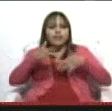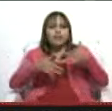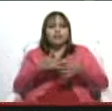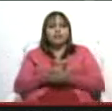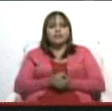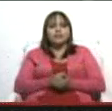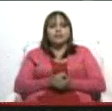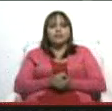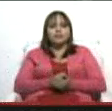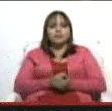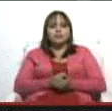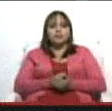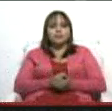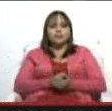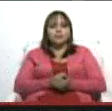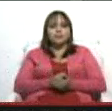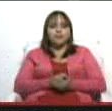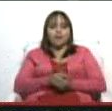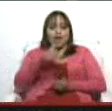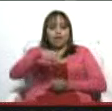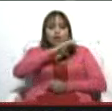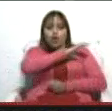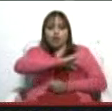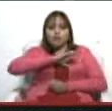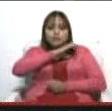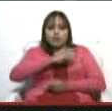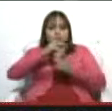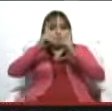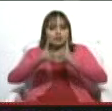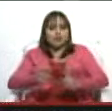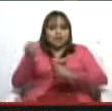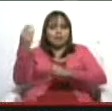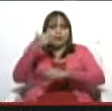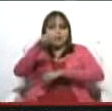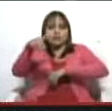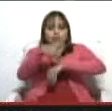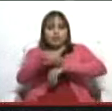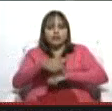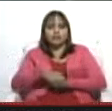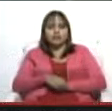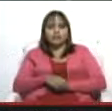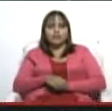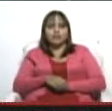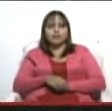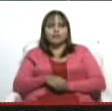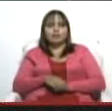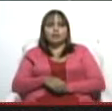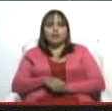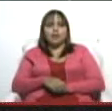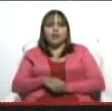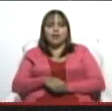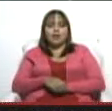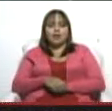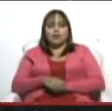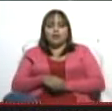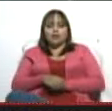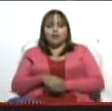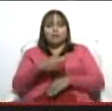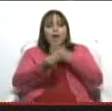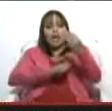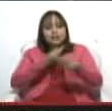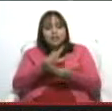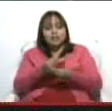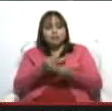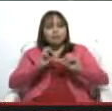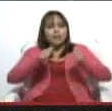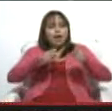parte de esta comisión que designó la Asamblea Nacional para implementar un arduo